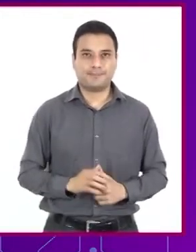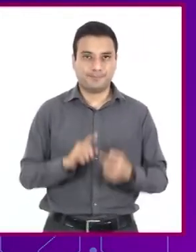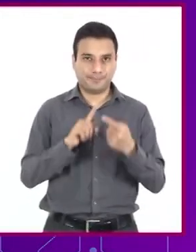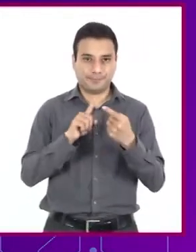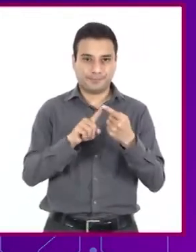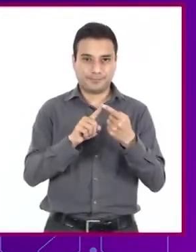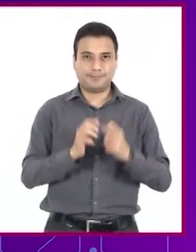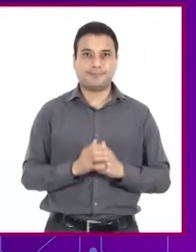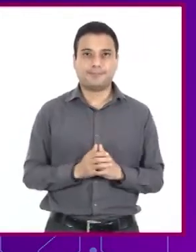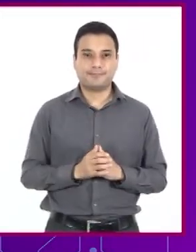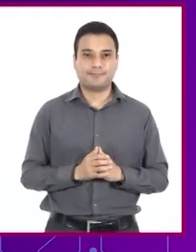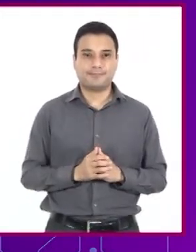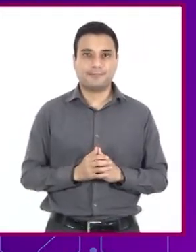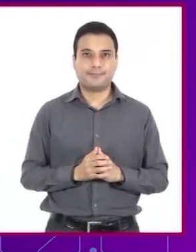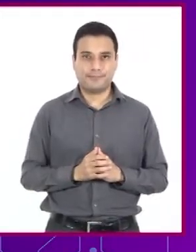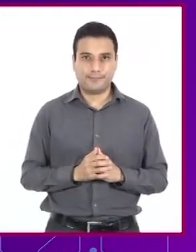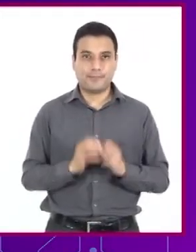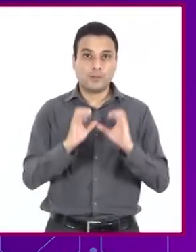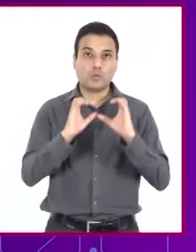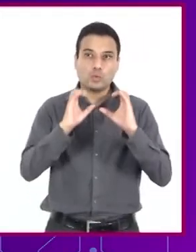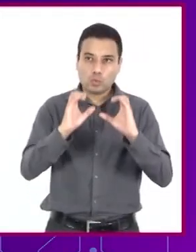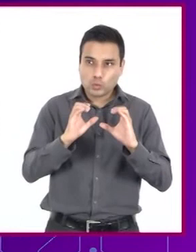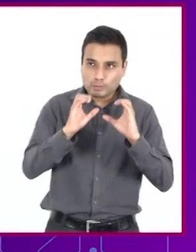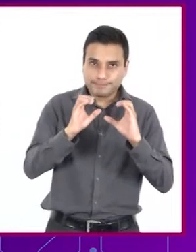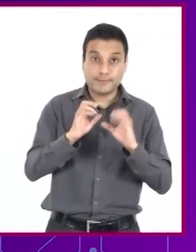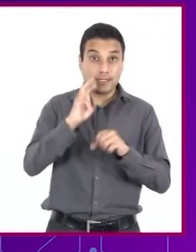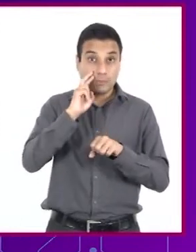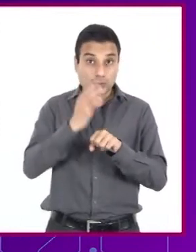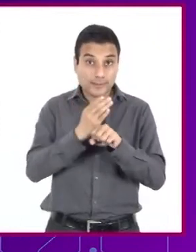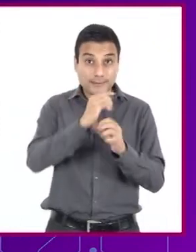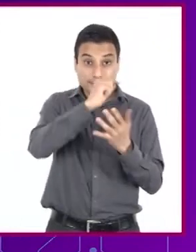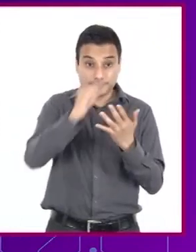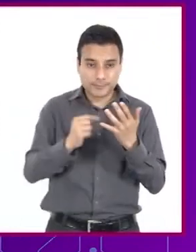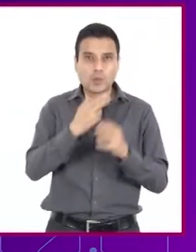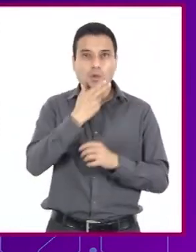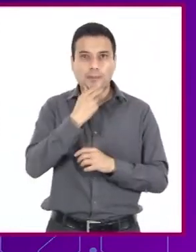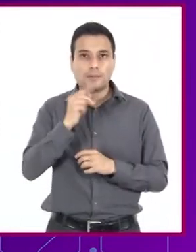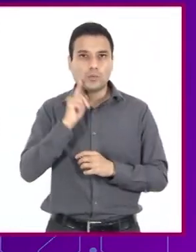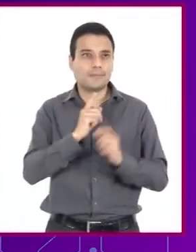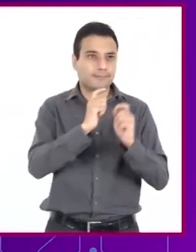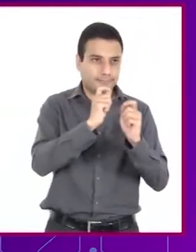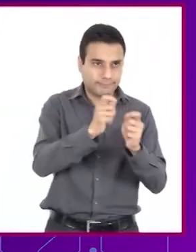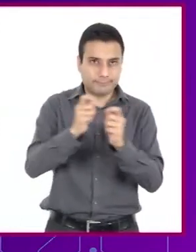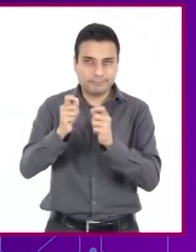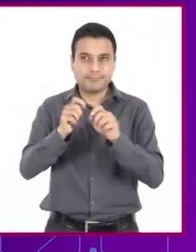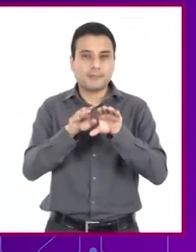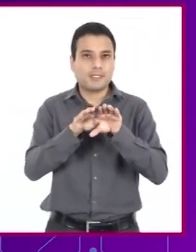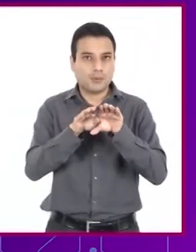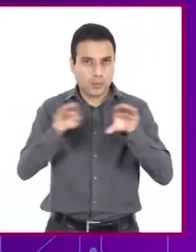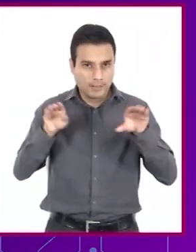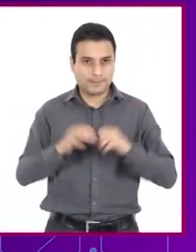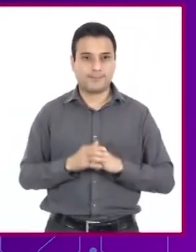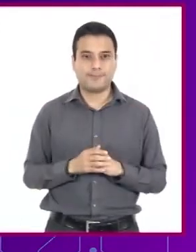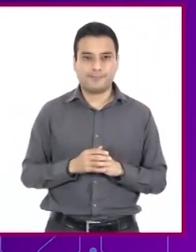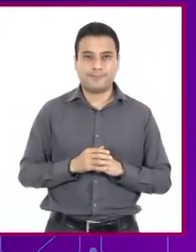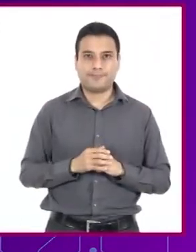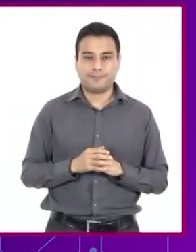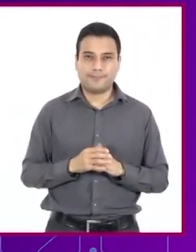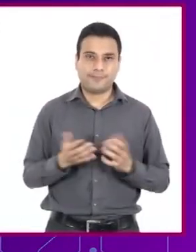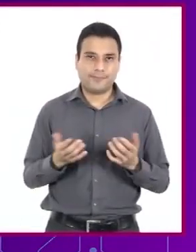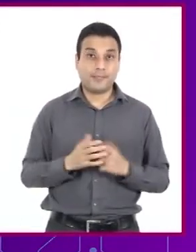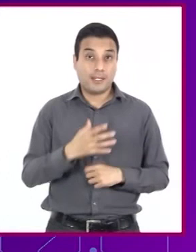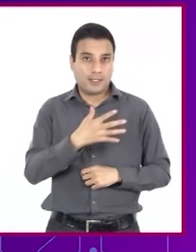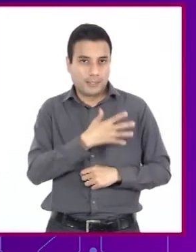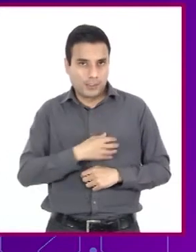1. Compartir el cuidado. Repartir por igual las tareas domésticas, la responsabilidad de